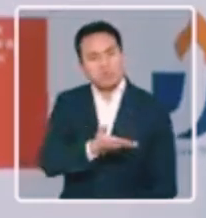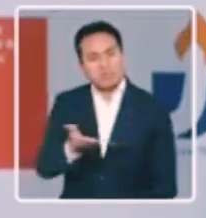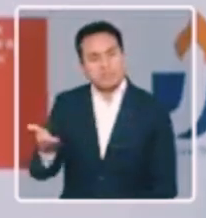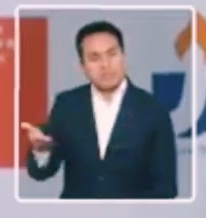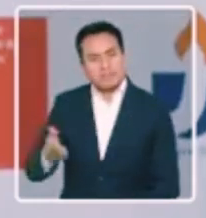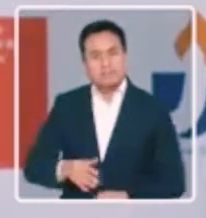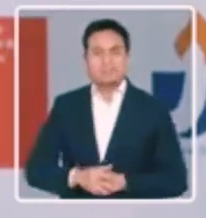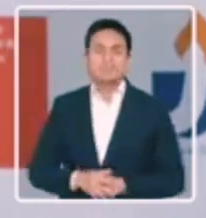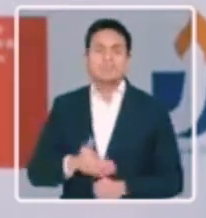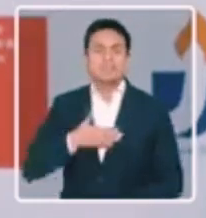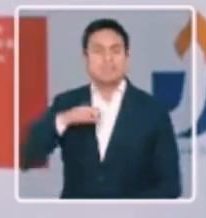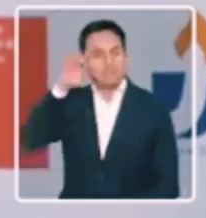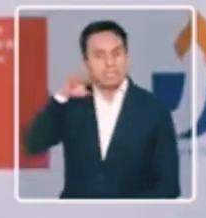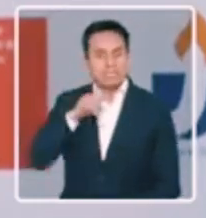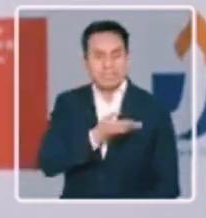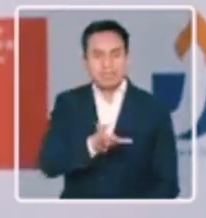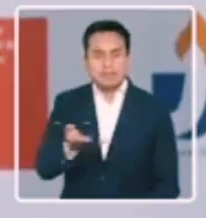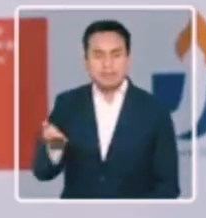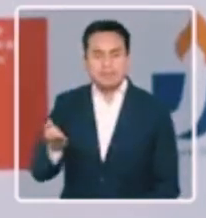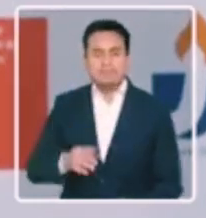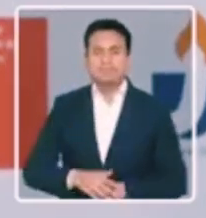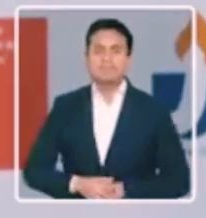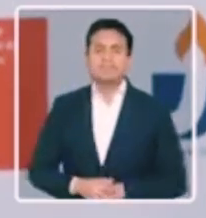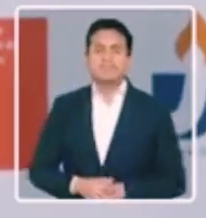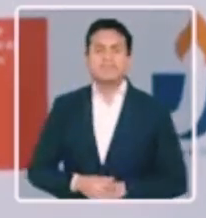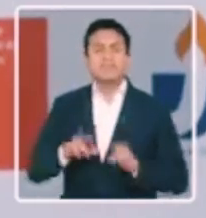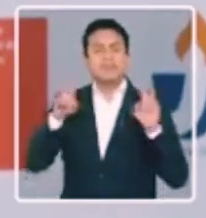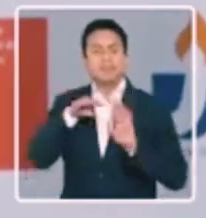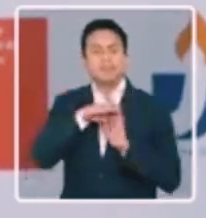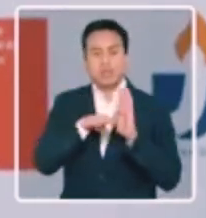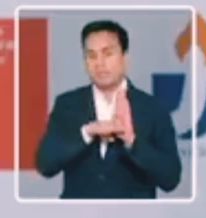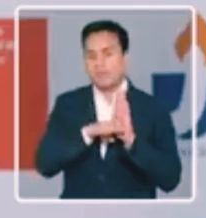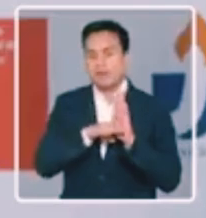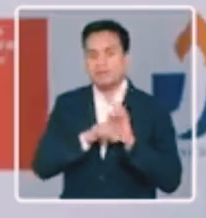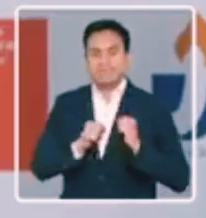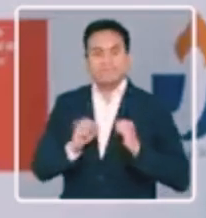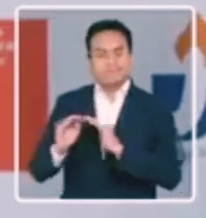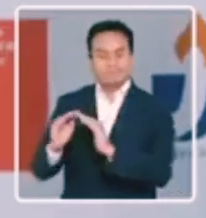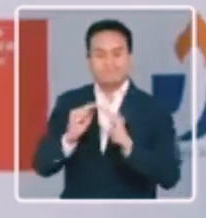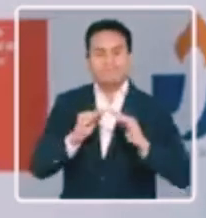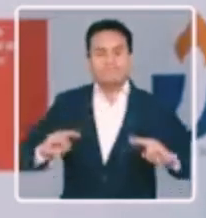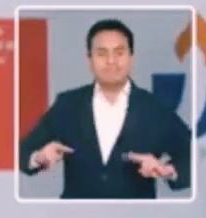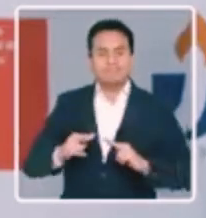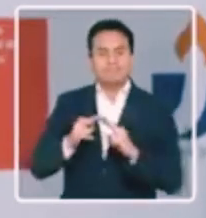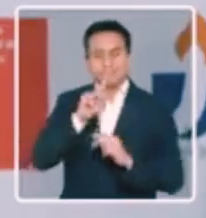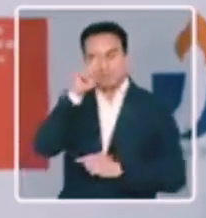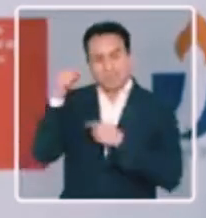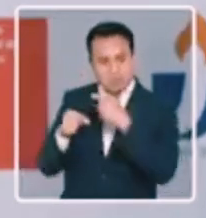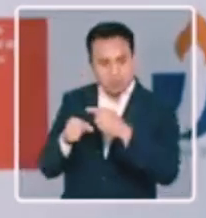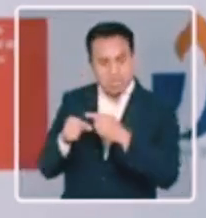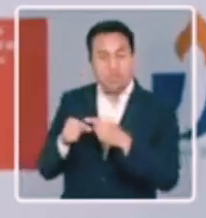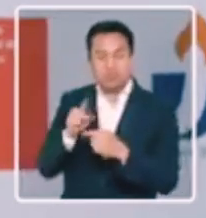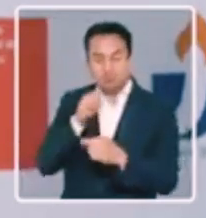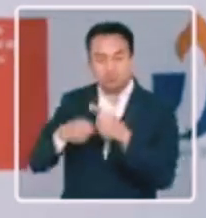ustedes quiero que sepan que en el marco del programa de revitalización de barrios e infraestructura patrimonial